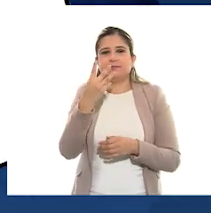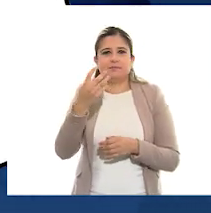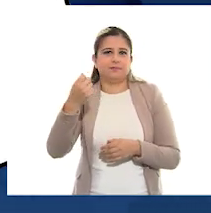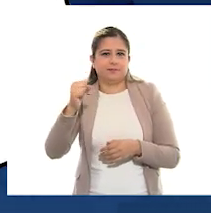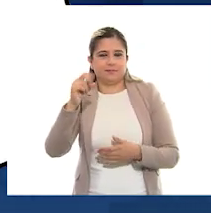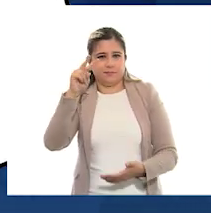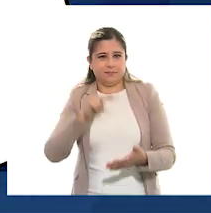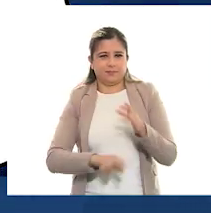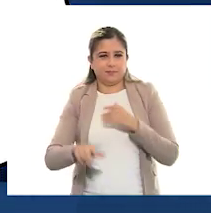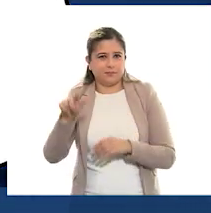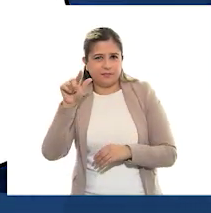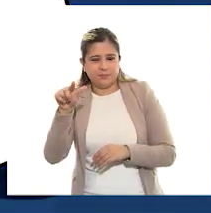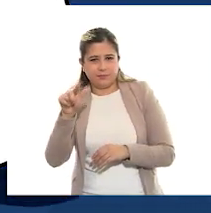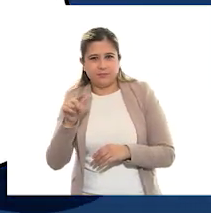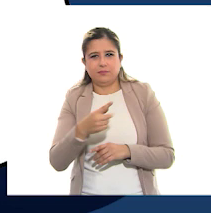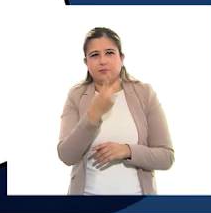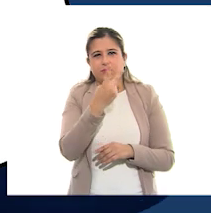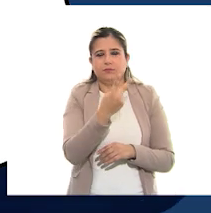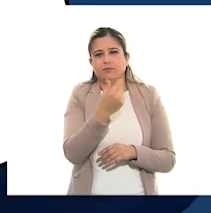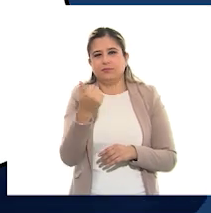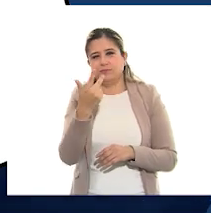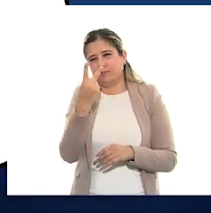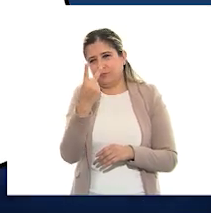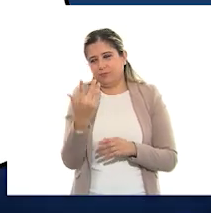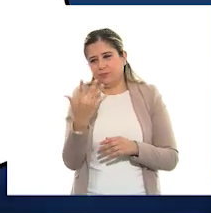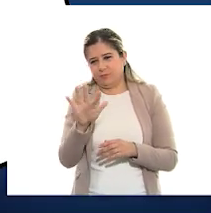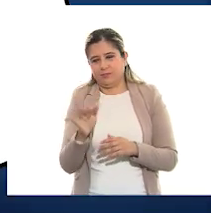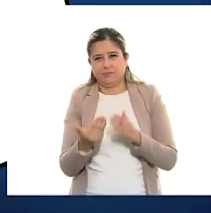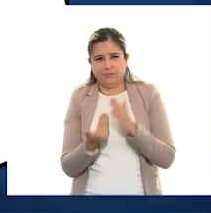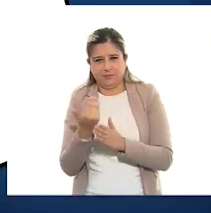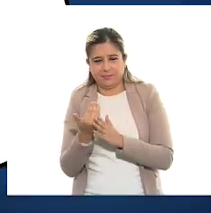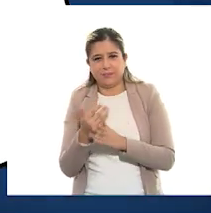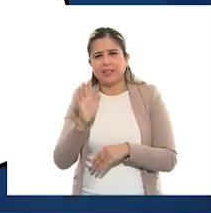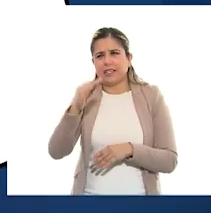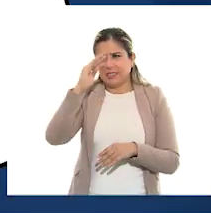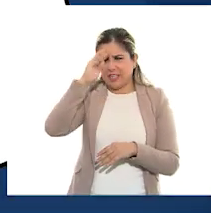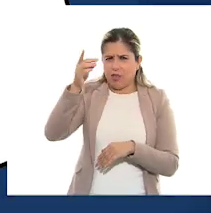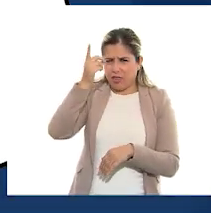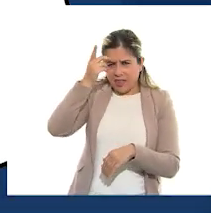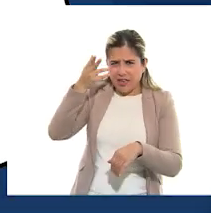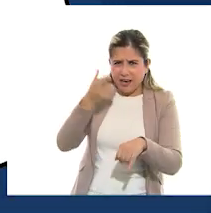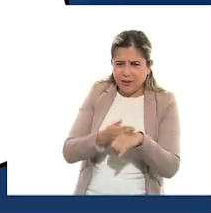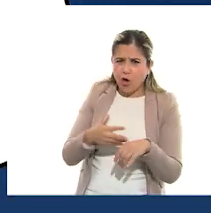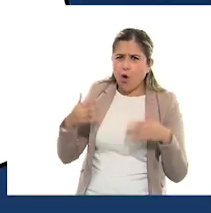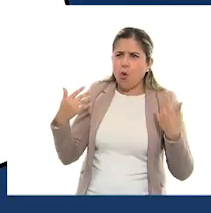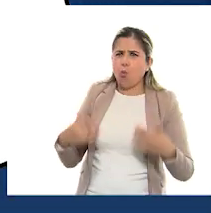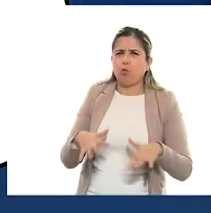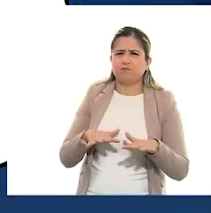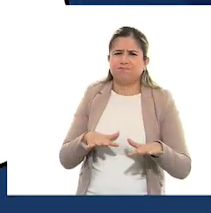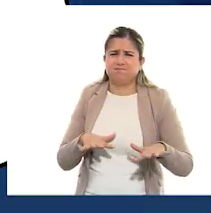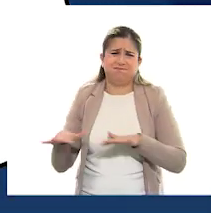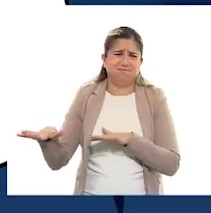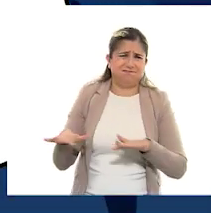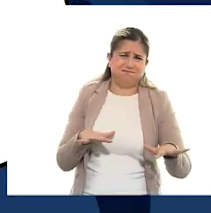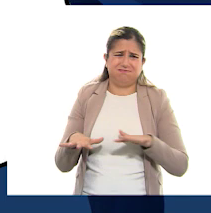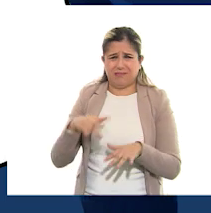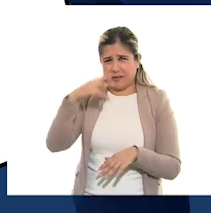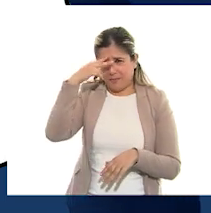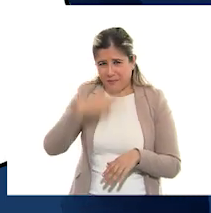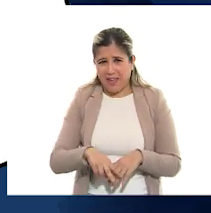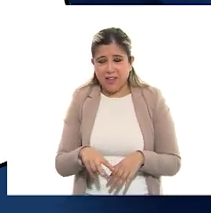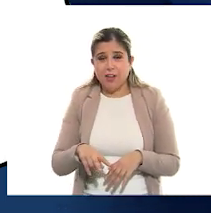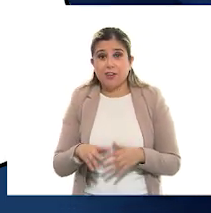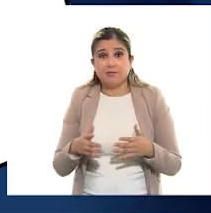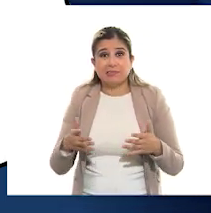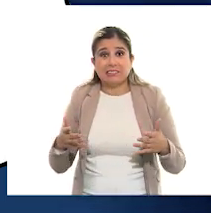de septiembre de 2017, 2:10 a.m. Señor director, impresionante el sismo de México, pero en medio